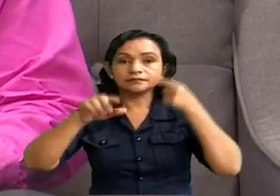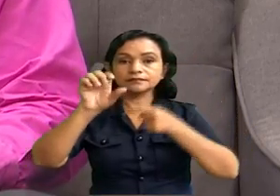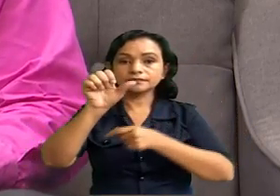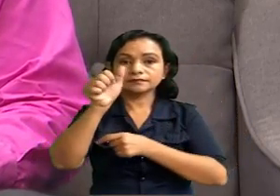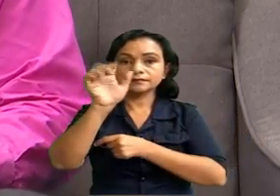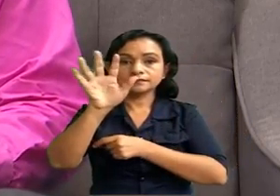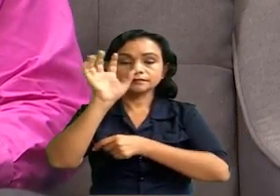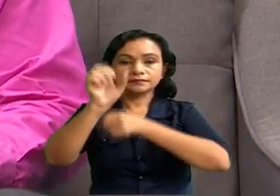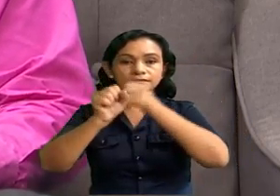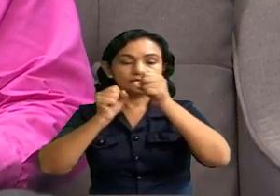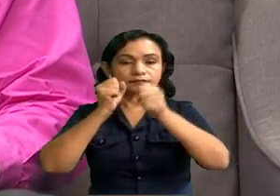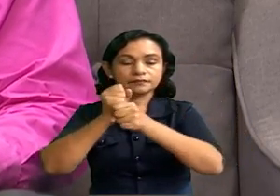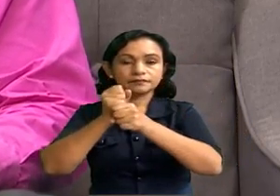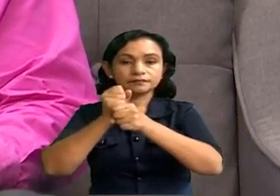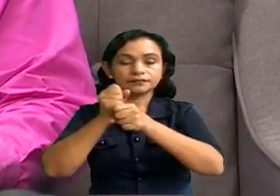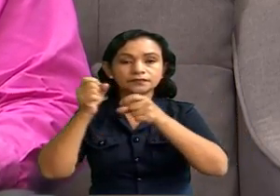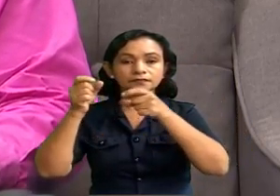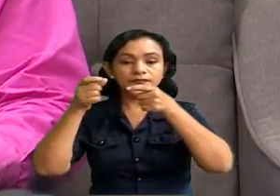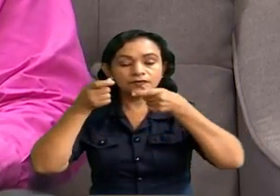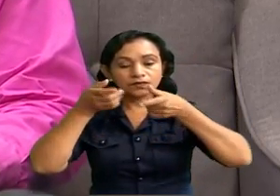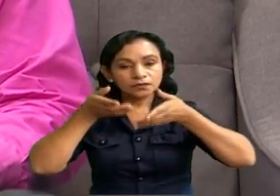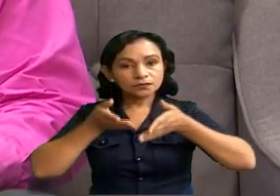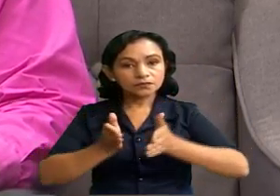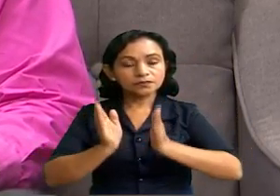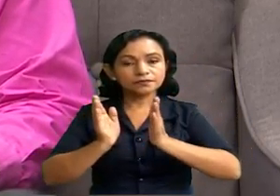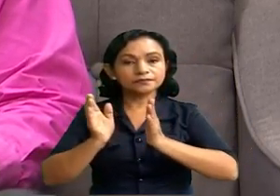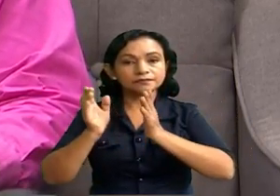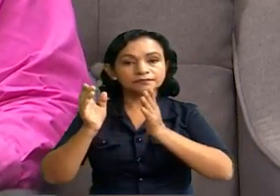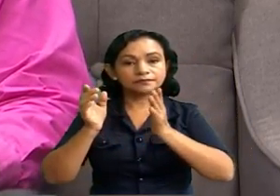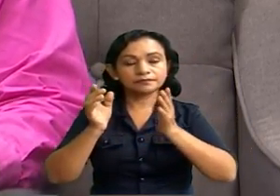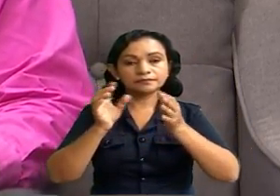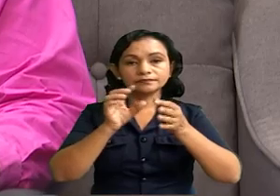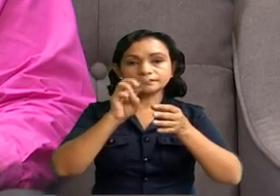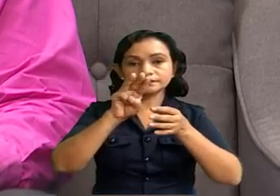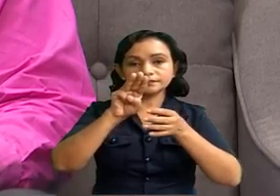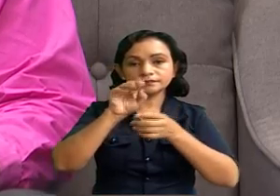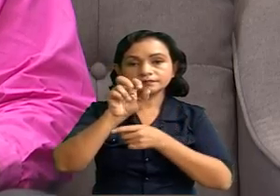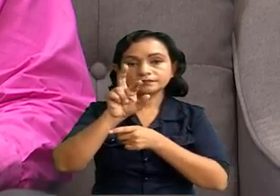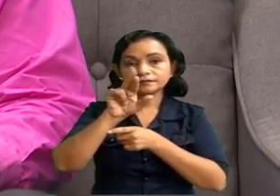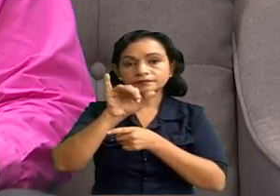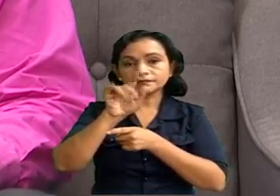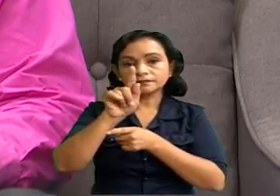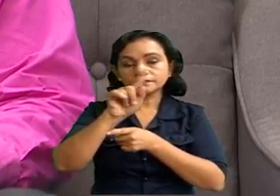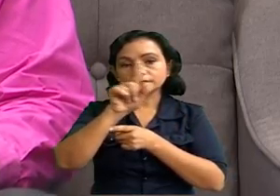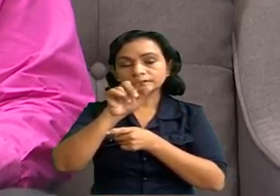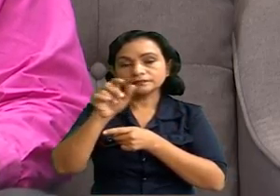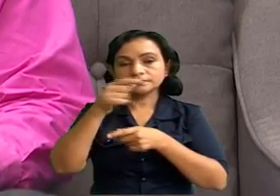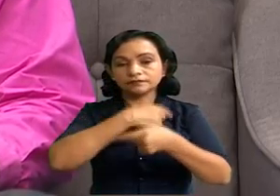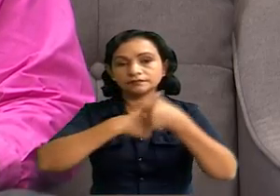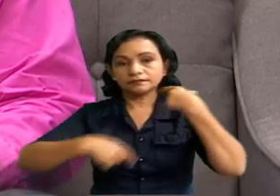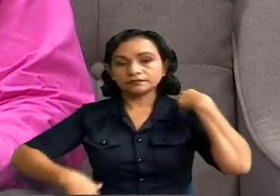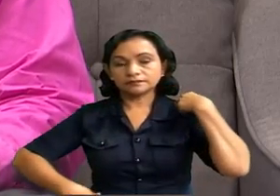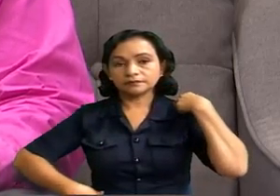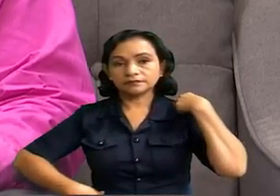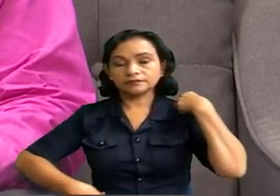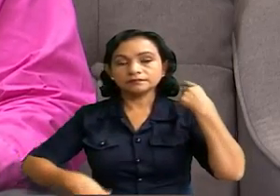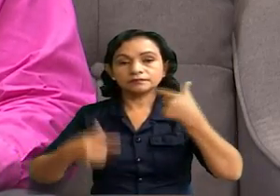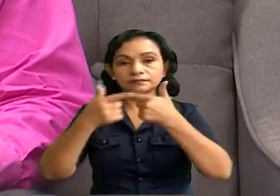65 aniversario de su natalicio. Pues con nosotros nos acompaña la compañera Maritza Espinales, quien es presidenta del Grupo Parlamentario de Amistad